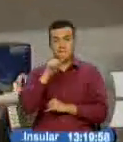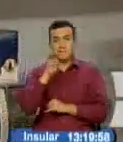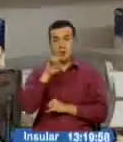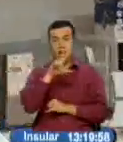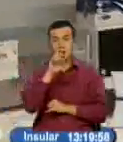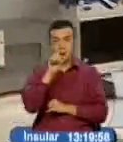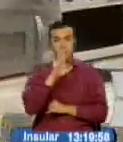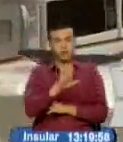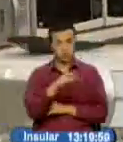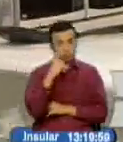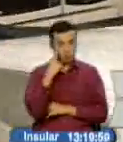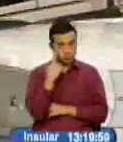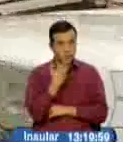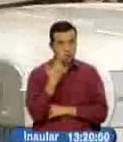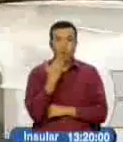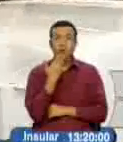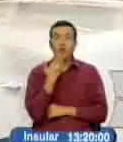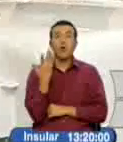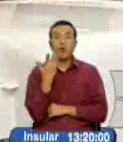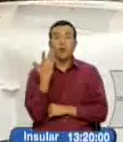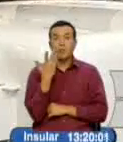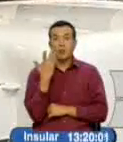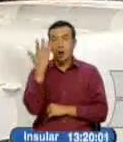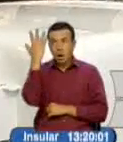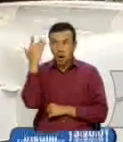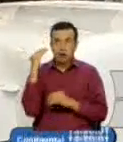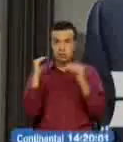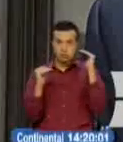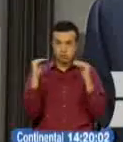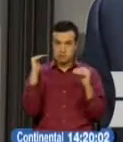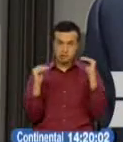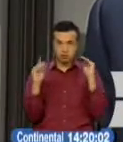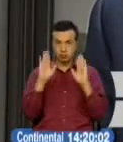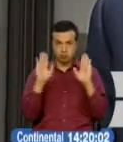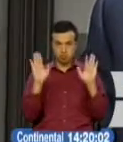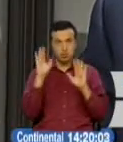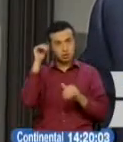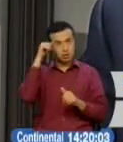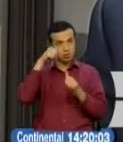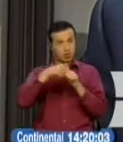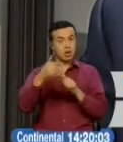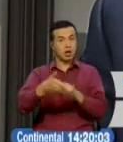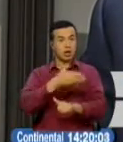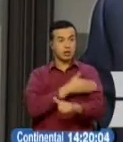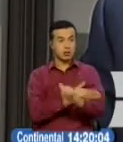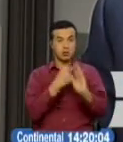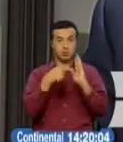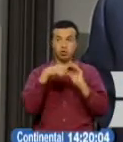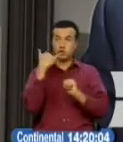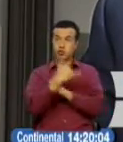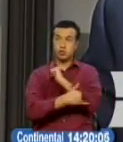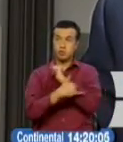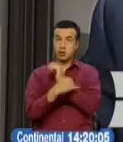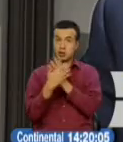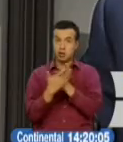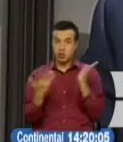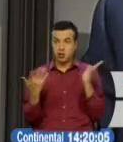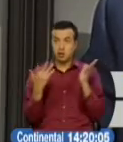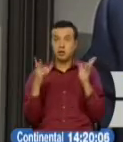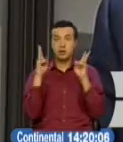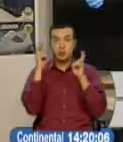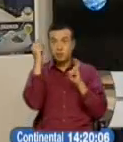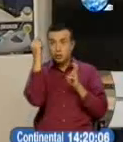se deberán buscar mecanismos que no desequilibren la balanza de pagos. Recordemos muy bien que las salvaguardias no fueron mecanismos para